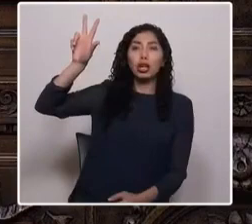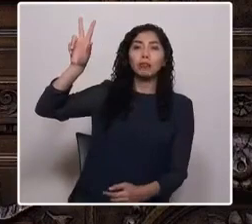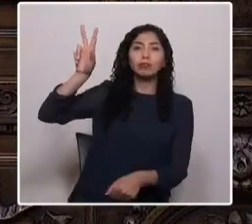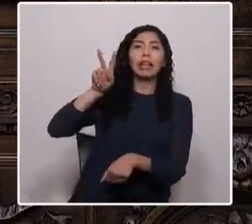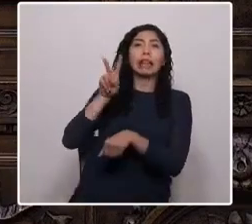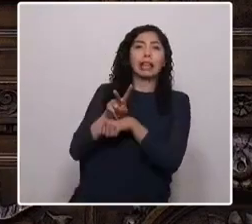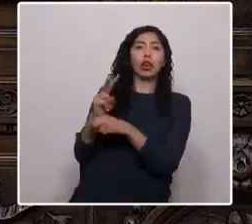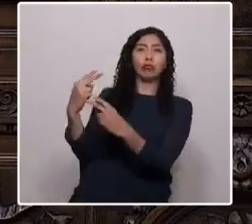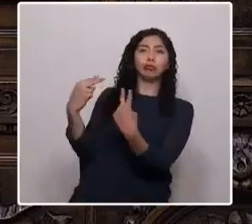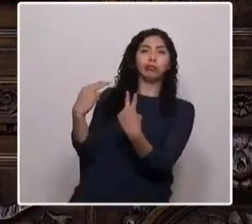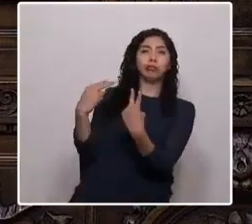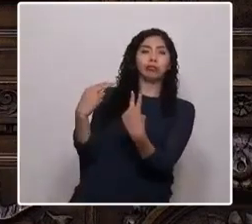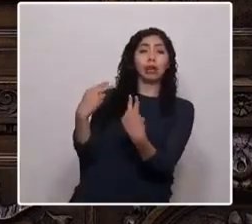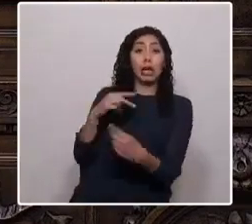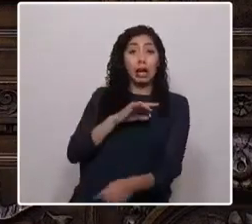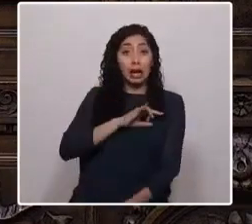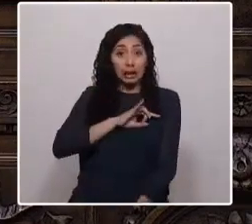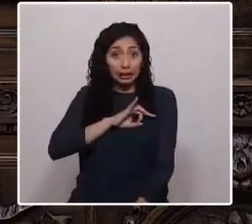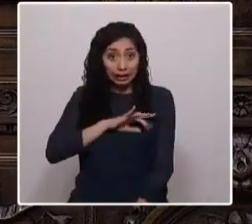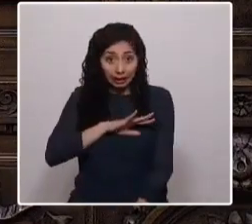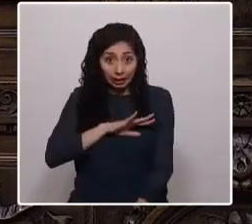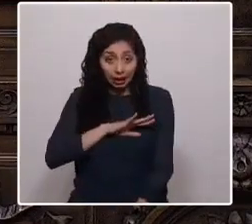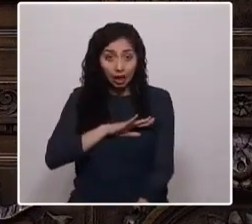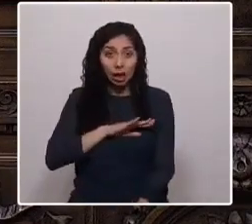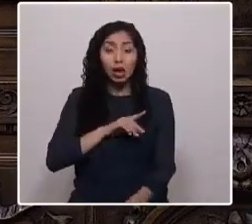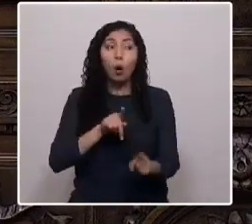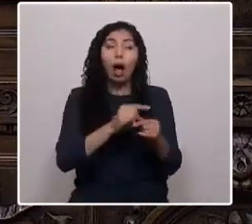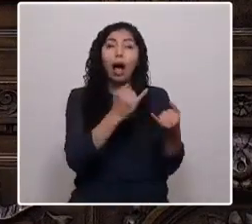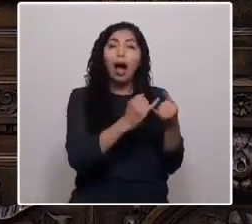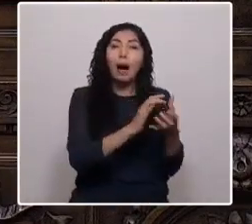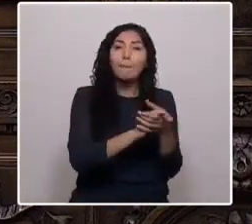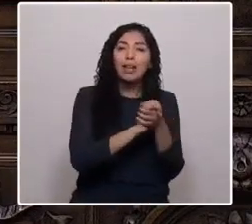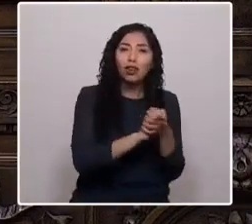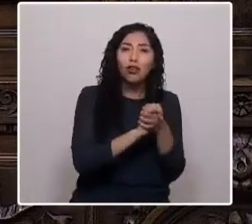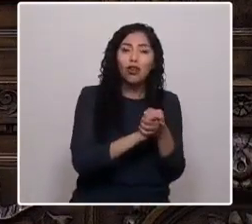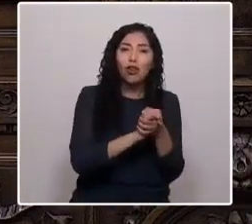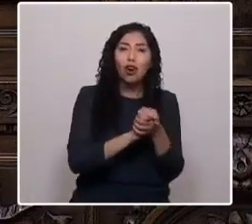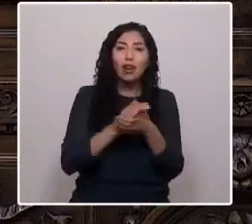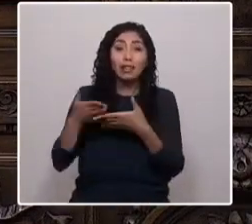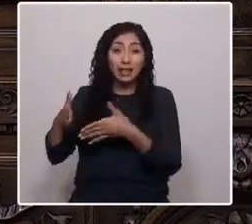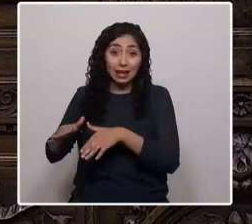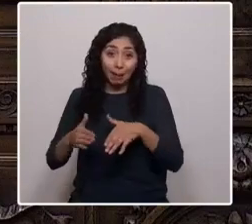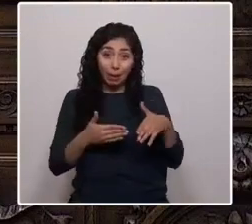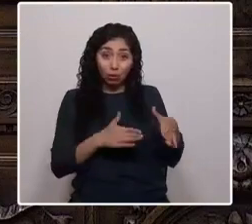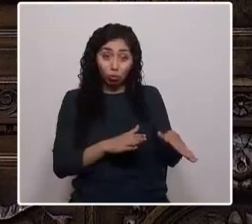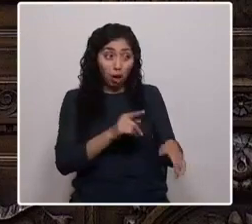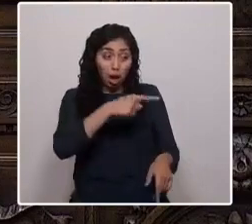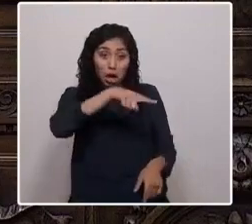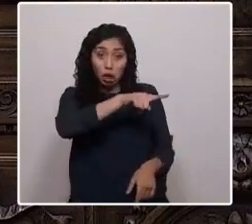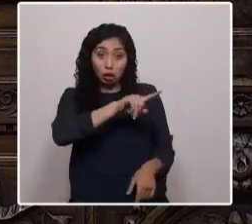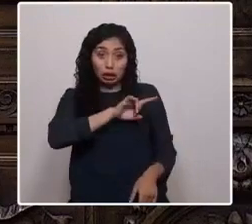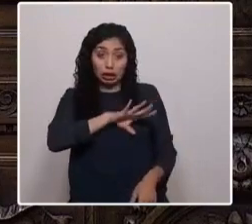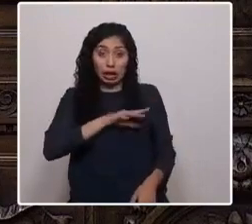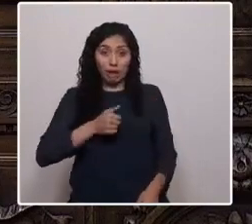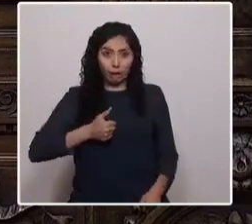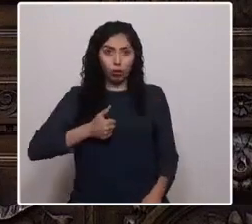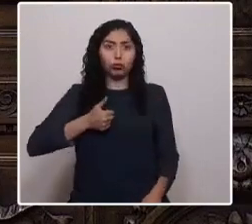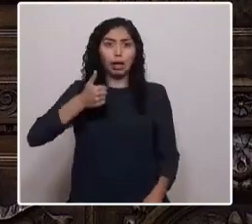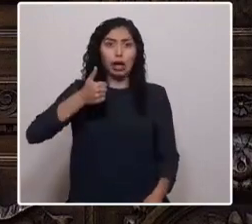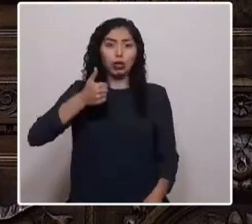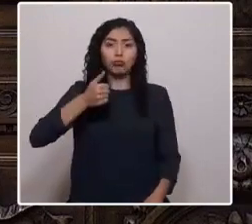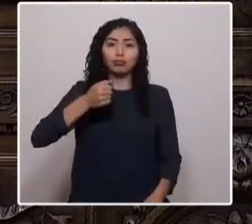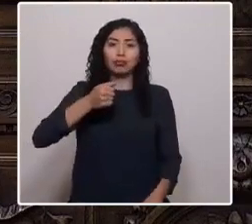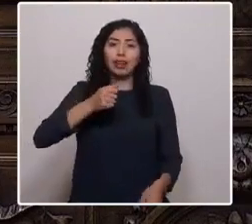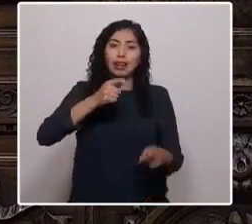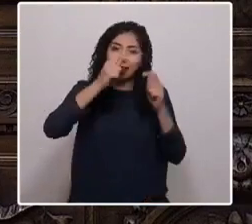chile como amigos de la penguin en un acto voluntario reconoce a